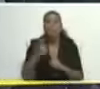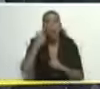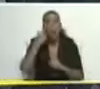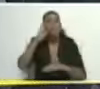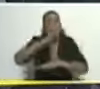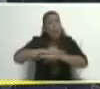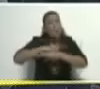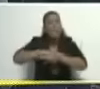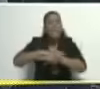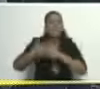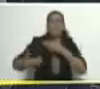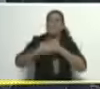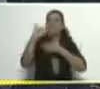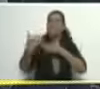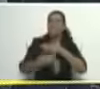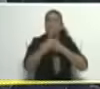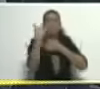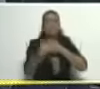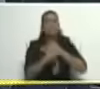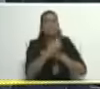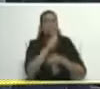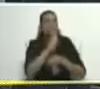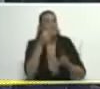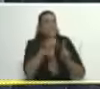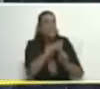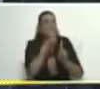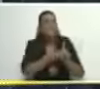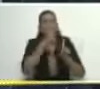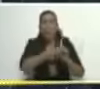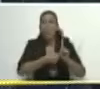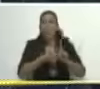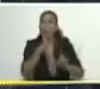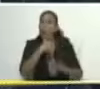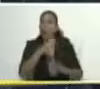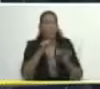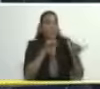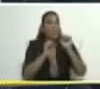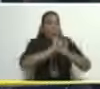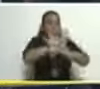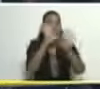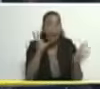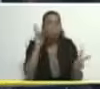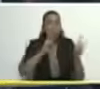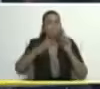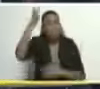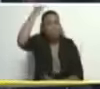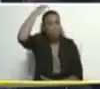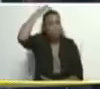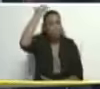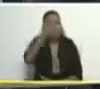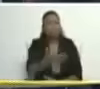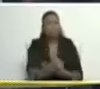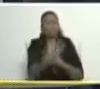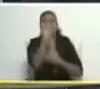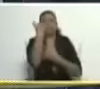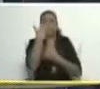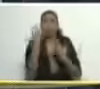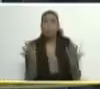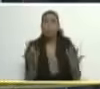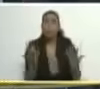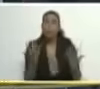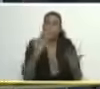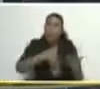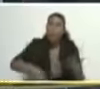Observamos las agresiones, la desinformación que se ha diseminado en